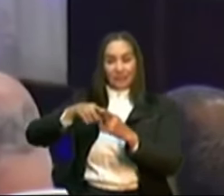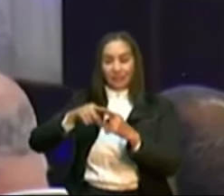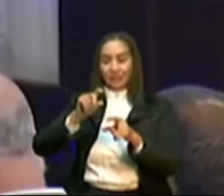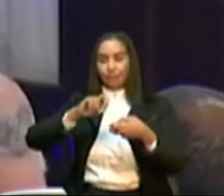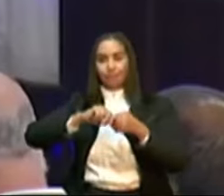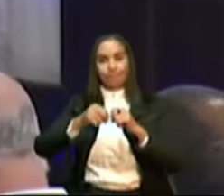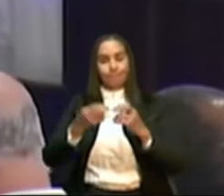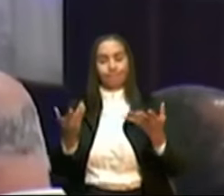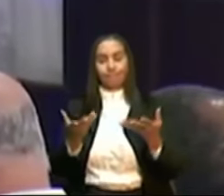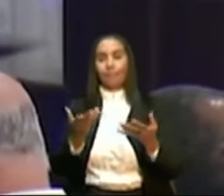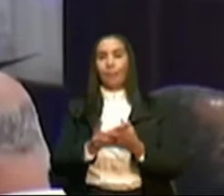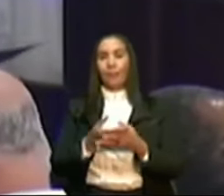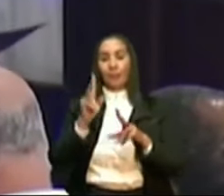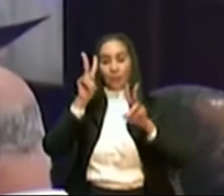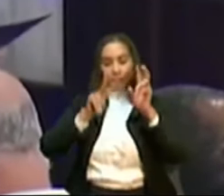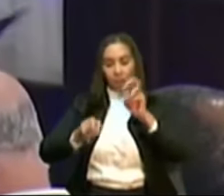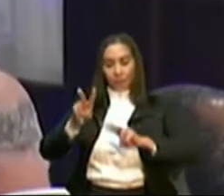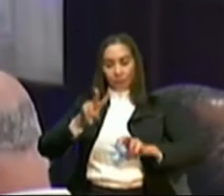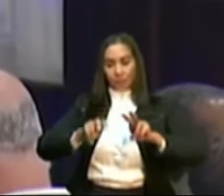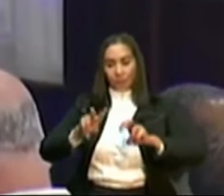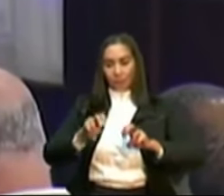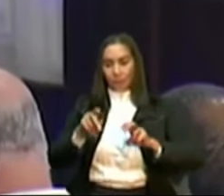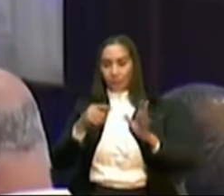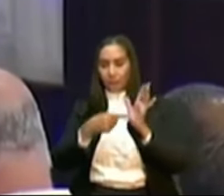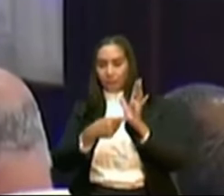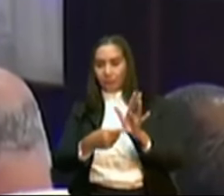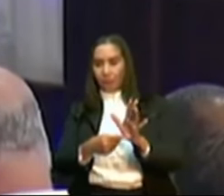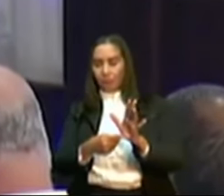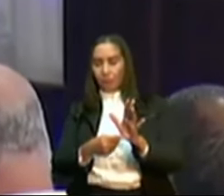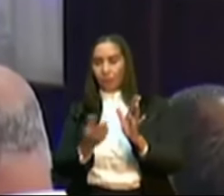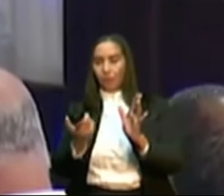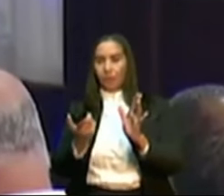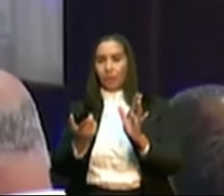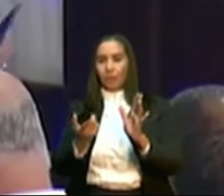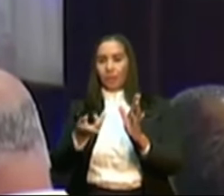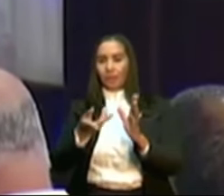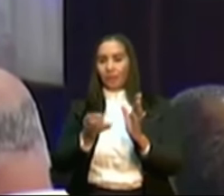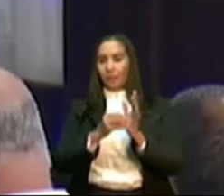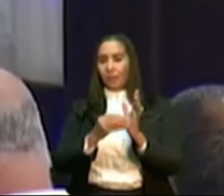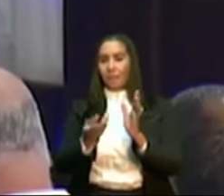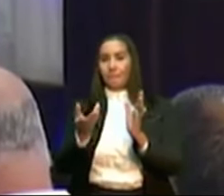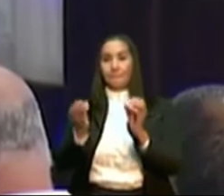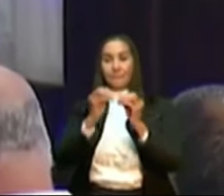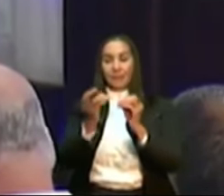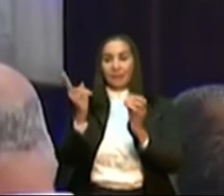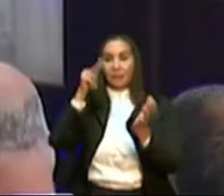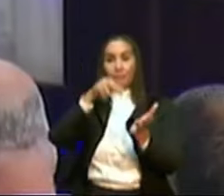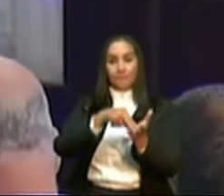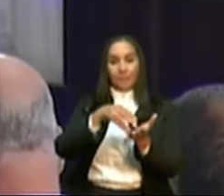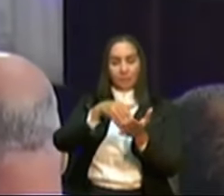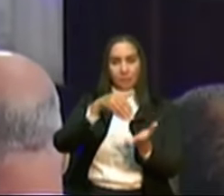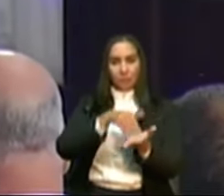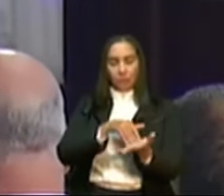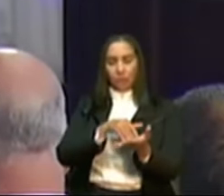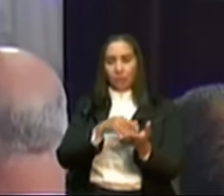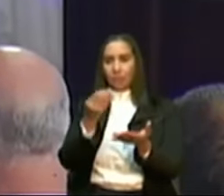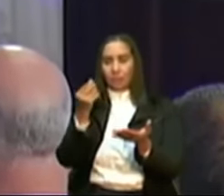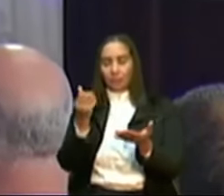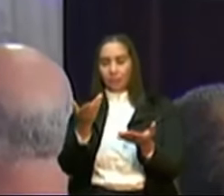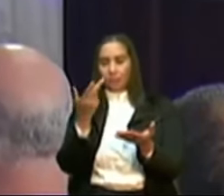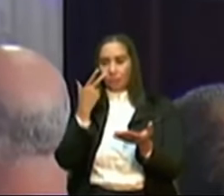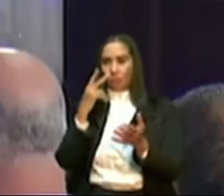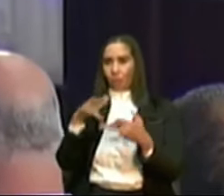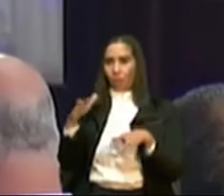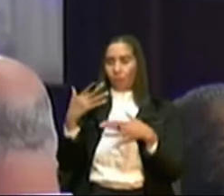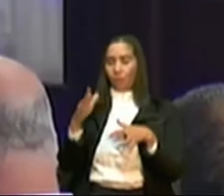a raíz de hacer una auditoría de la obra reflejó un rojo de casi más de 2 mil millones de pesos, casi 3 mil, y nos